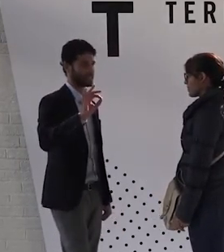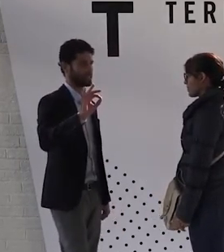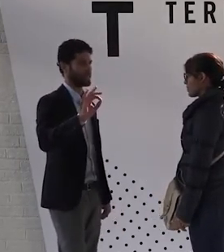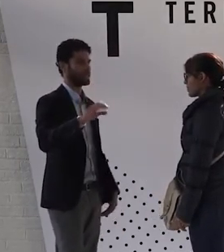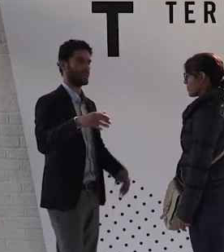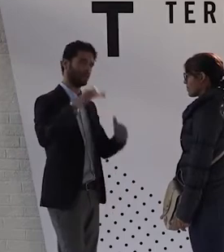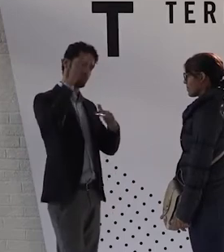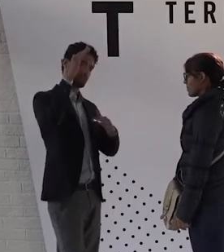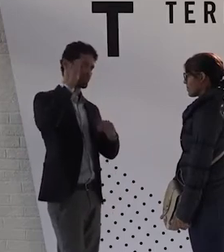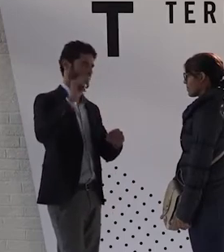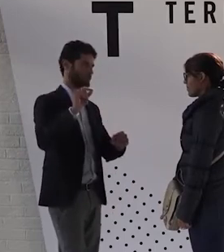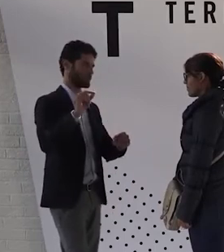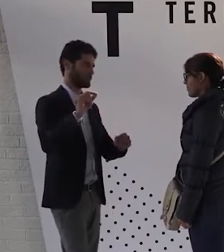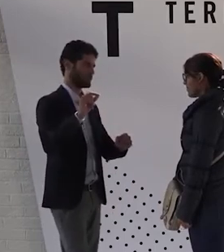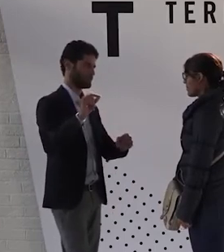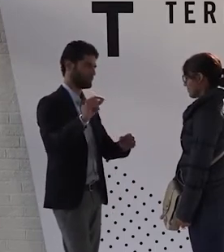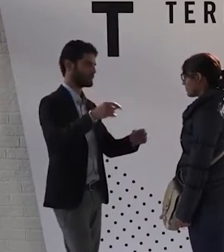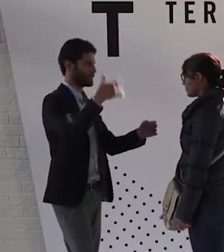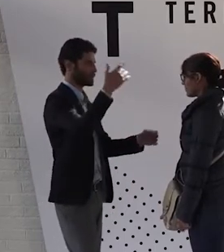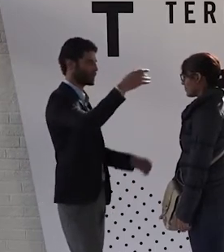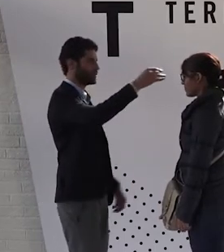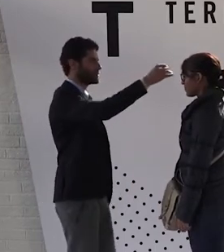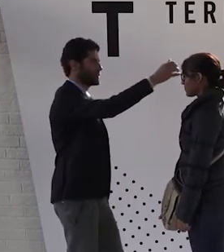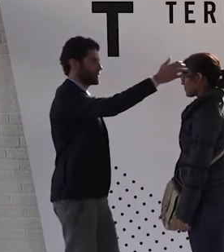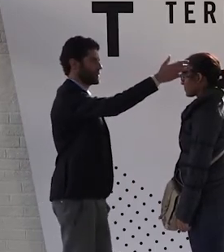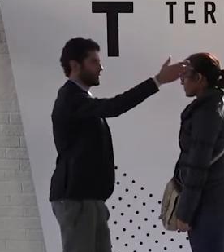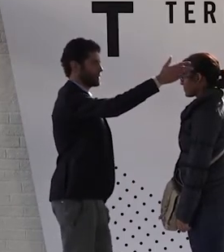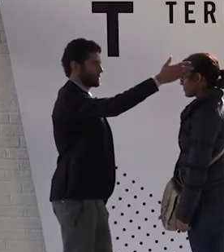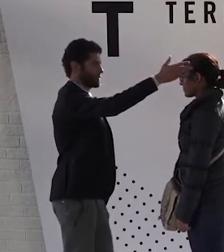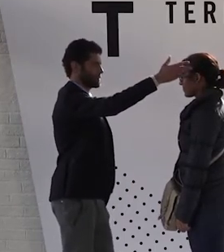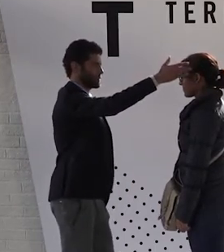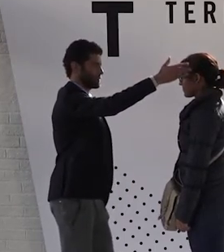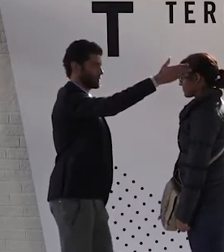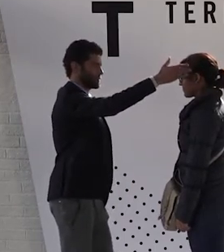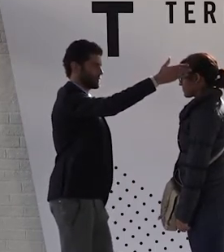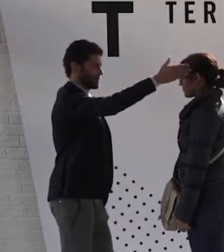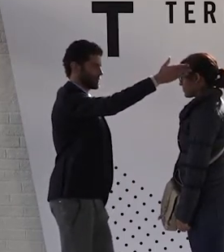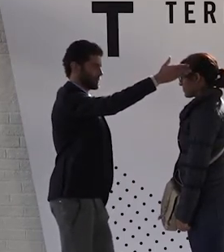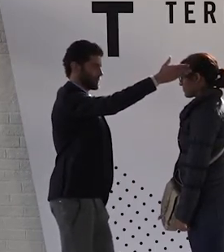última letra de esta palabra en mayúsculas. Deme los ojos.